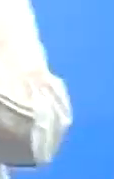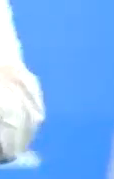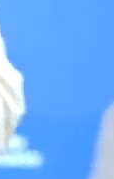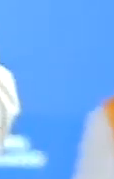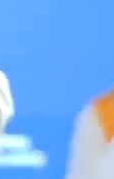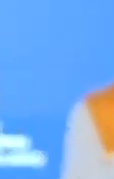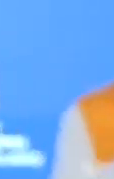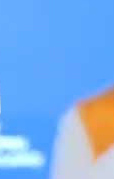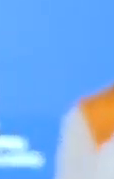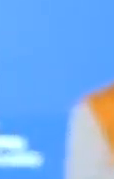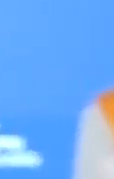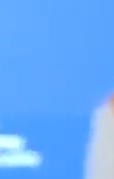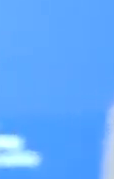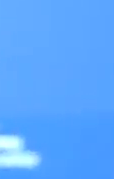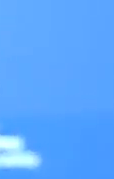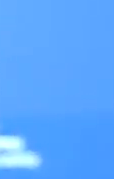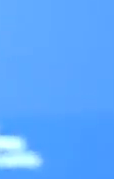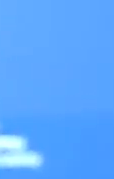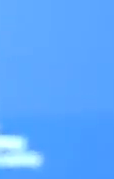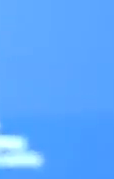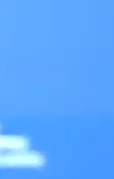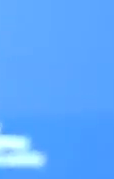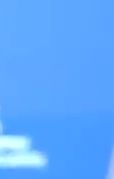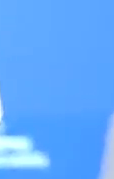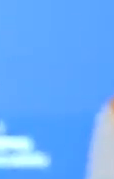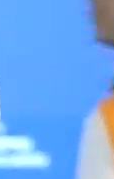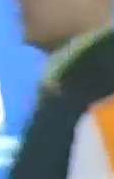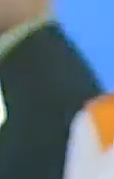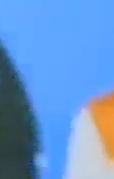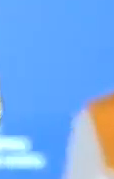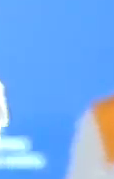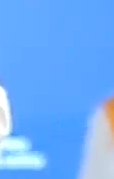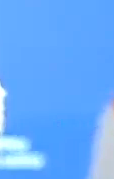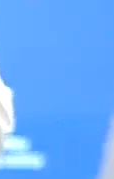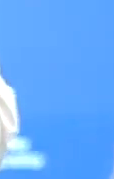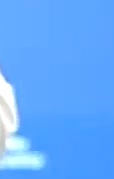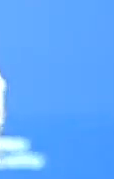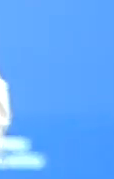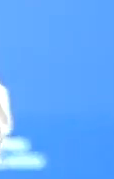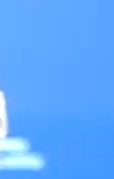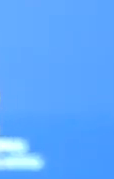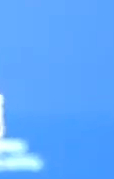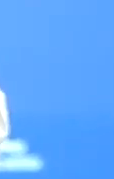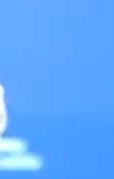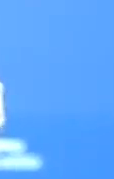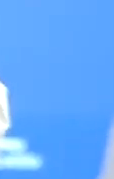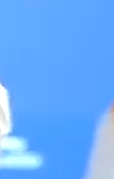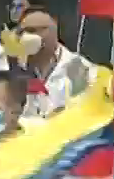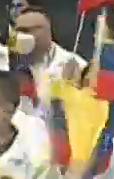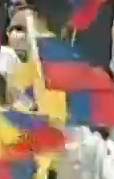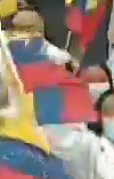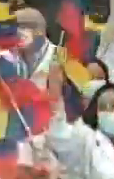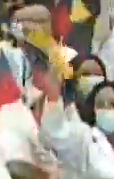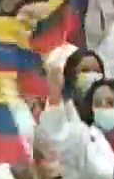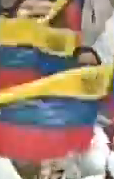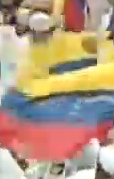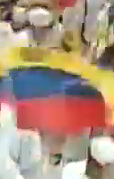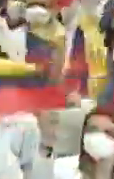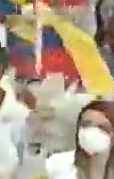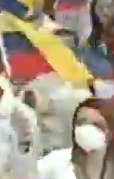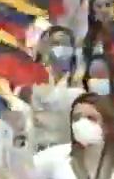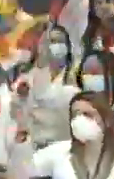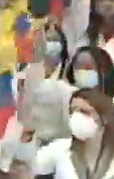al escalar un escalón. Un logro más superior, con humildad, con sencillez, con bondad, sanar al